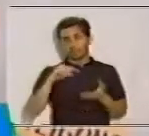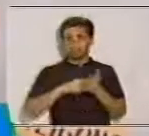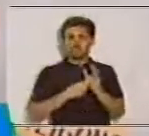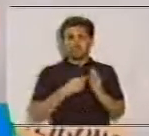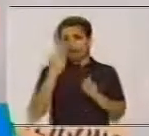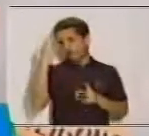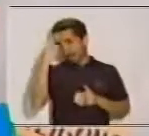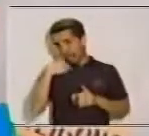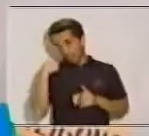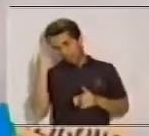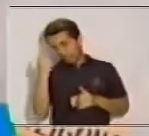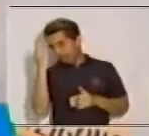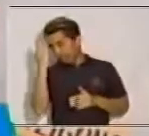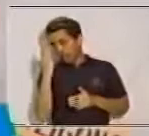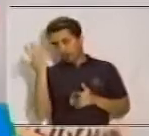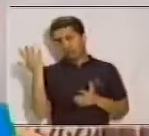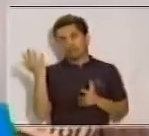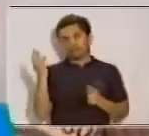llamarle.